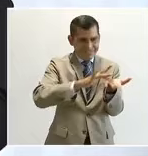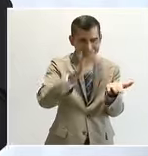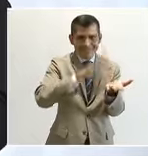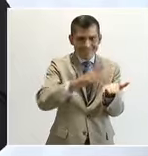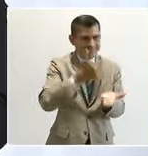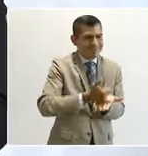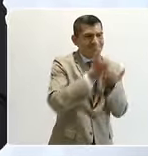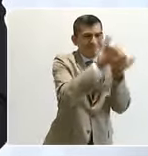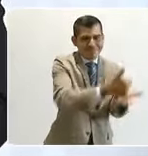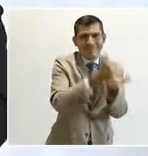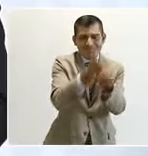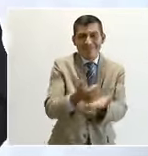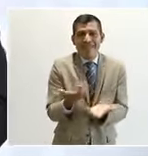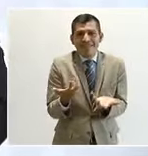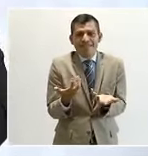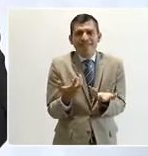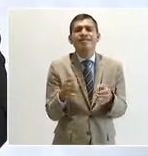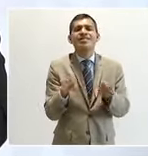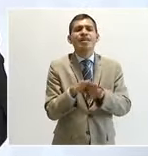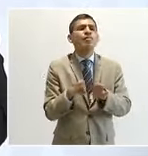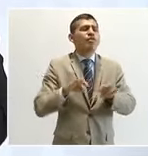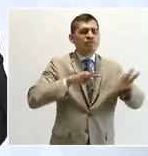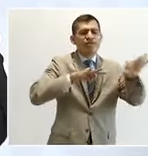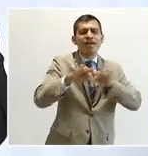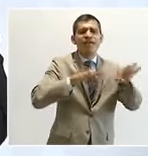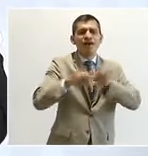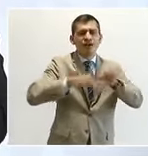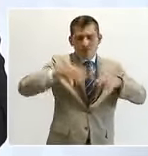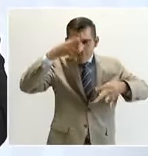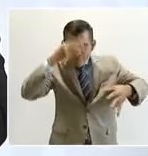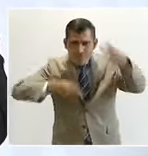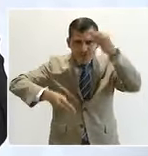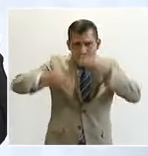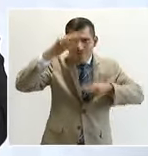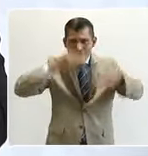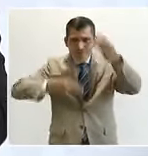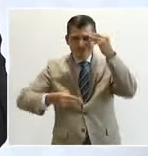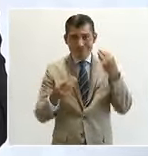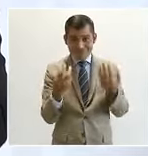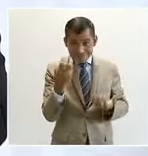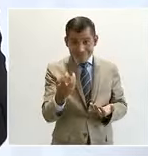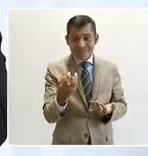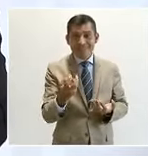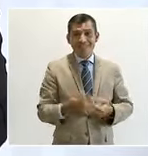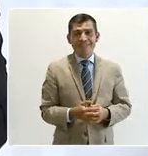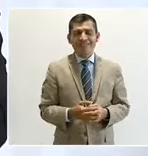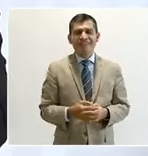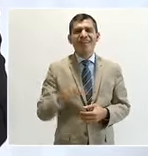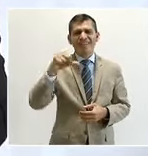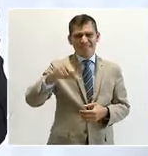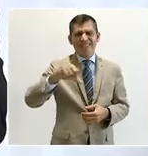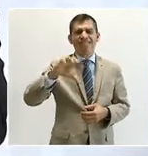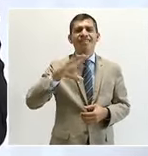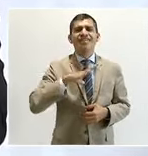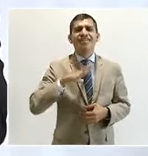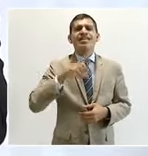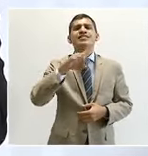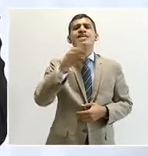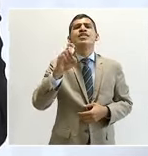que trabajen como aprendices aquí hay 199